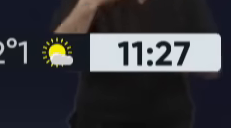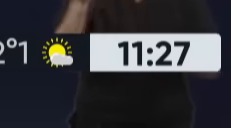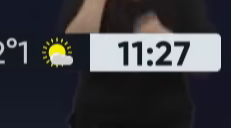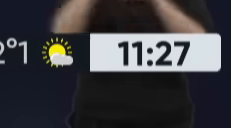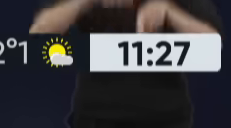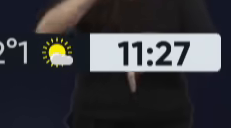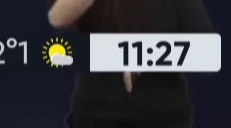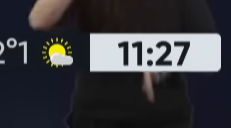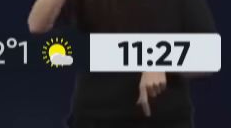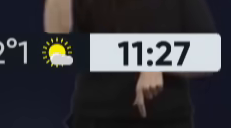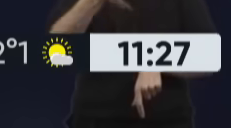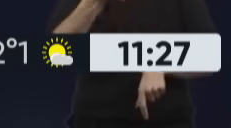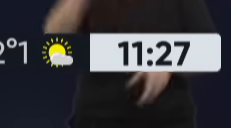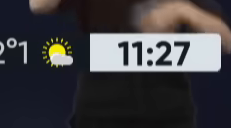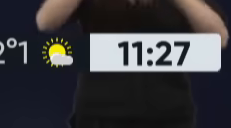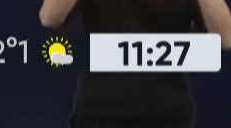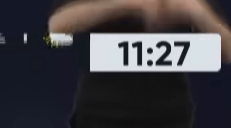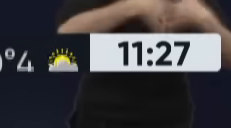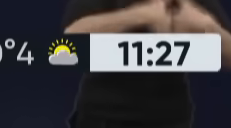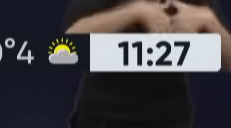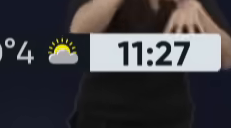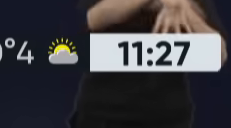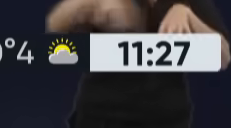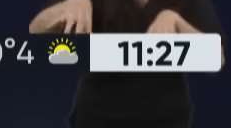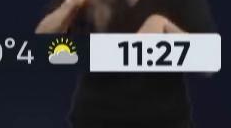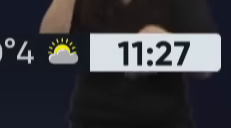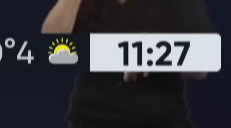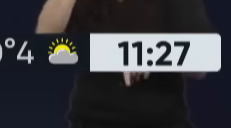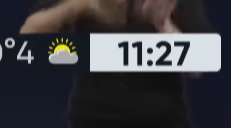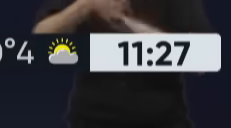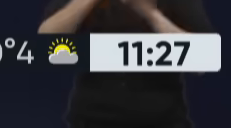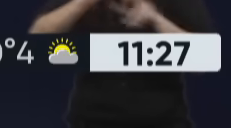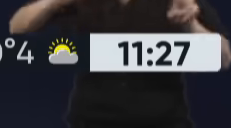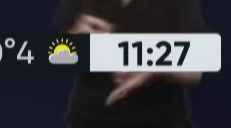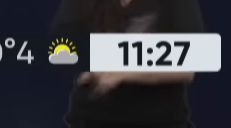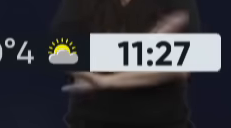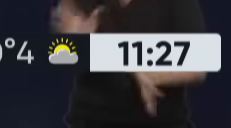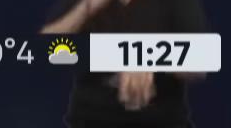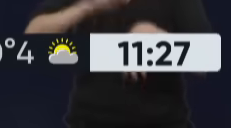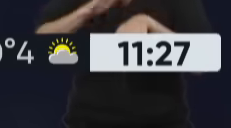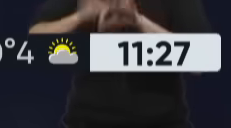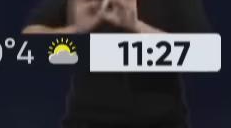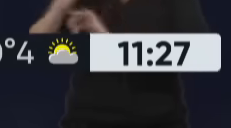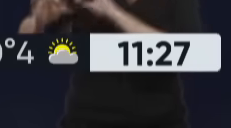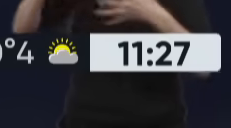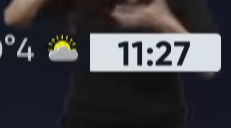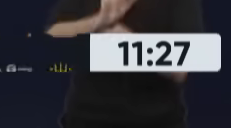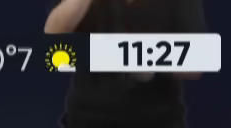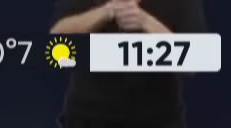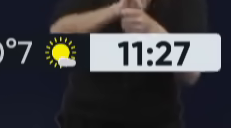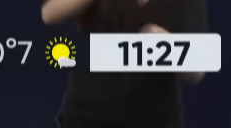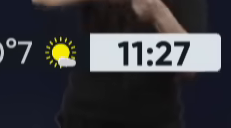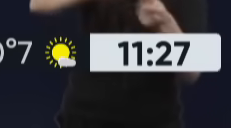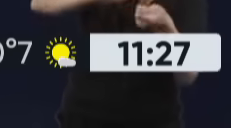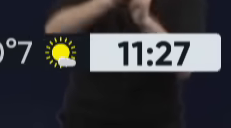35% de las instalaciones del sistema se encuentren al final de su vida útil. La última obra de alta tensión que